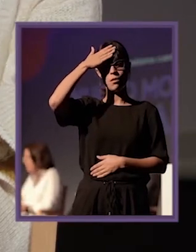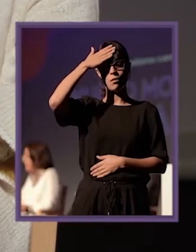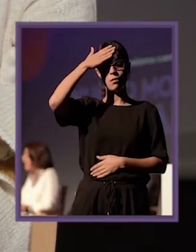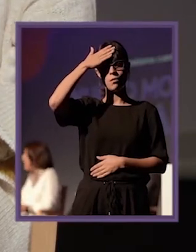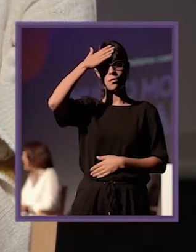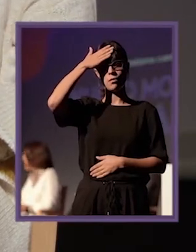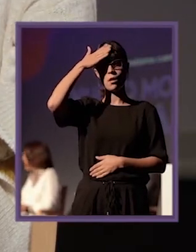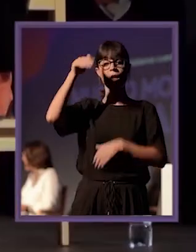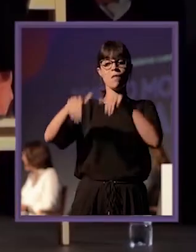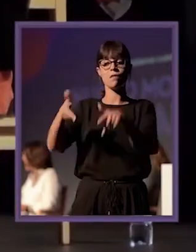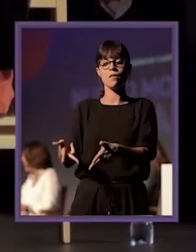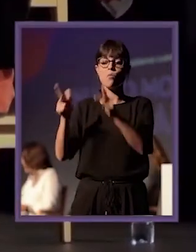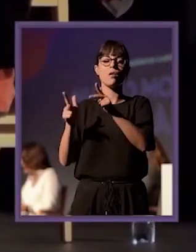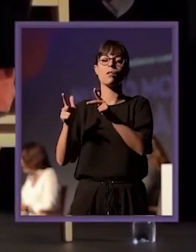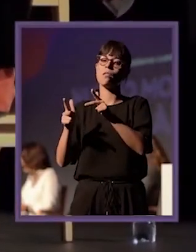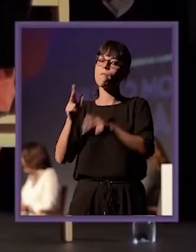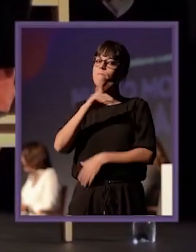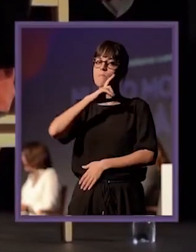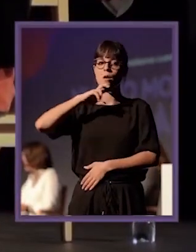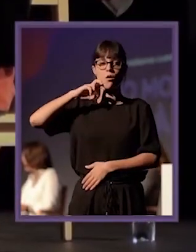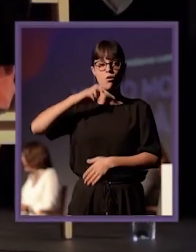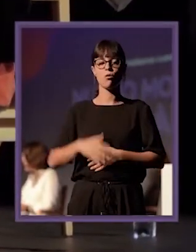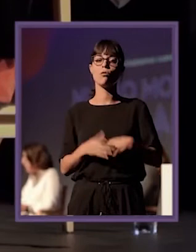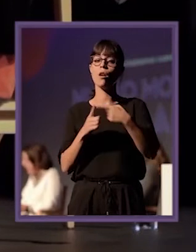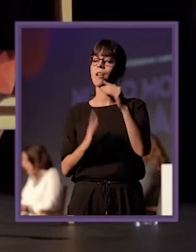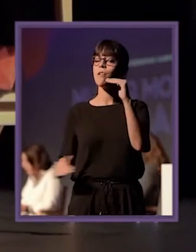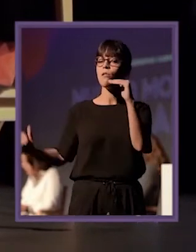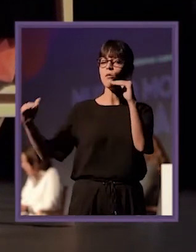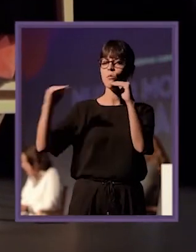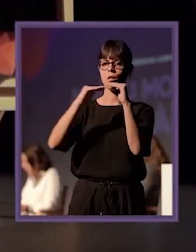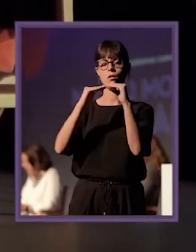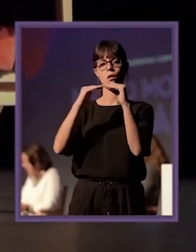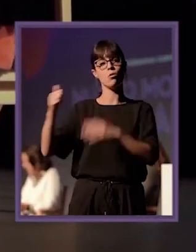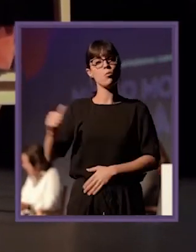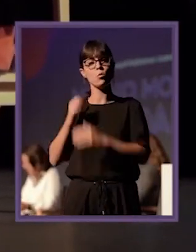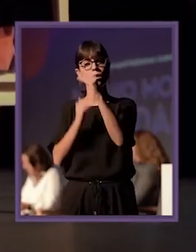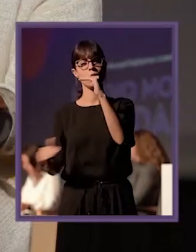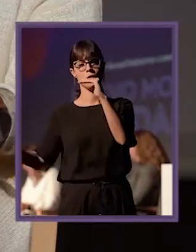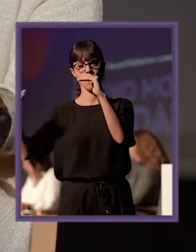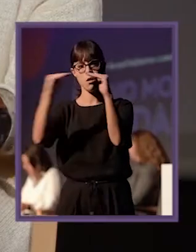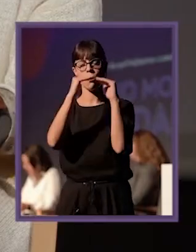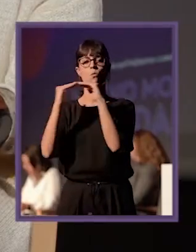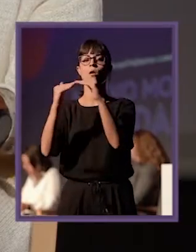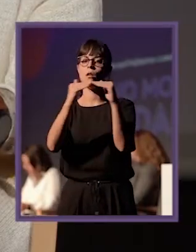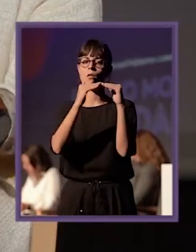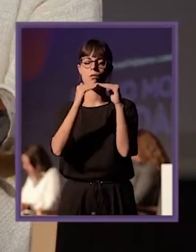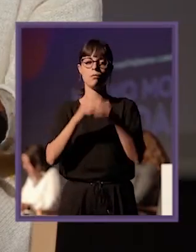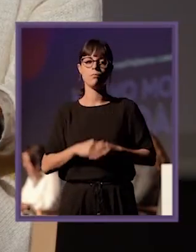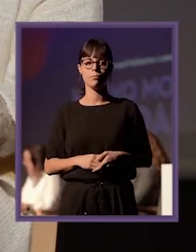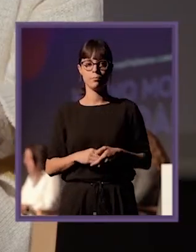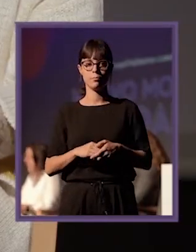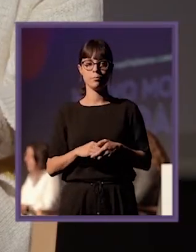pilares democráticos, y es el de la plena igualdad y el de la plena igualdad de oportunidades para todas las personas que lo